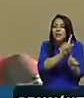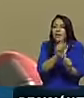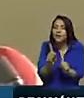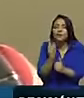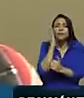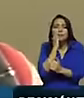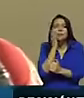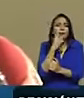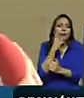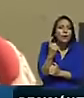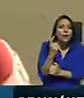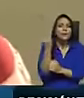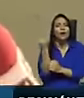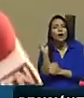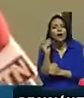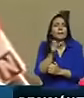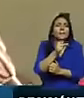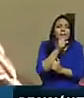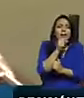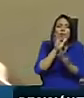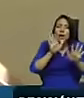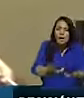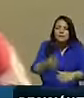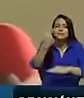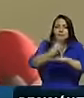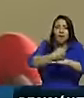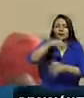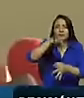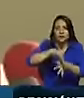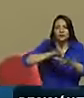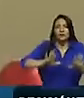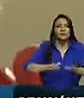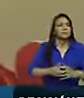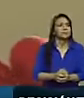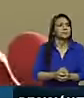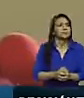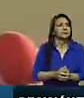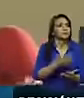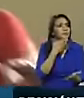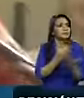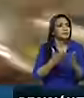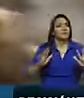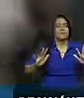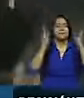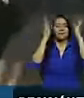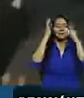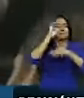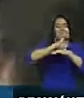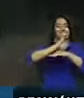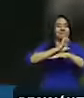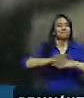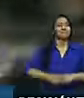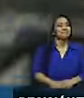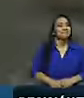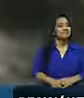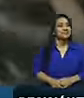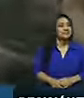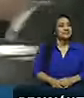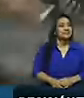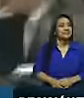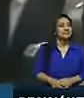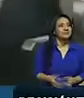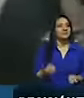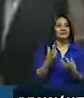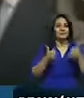hombre cada joven cada anciano lo Determine a través el Dios muchísimas gracias y viva Ecuador las declaraciones de la